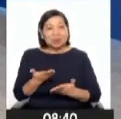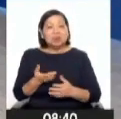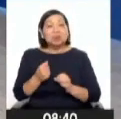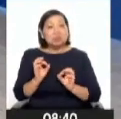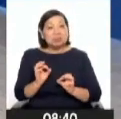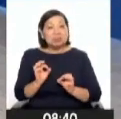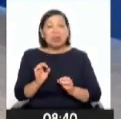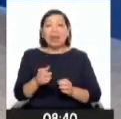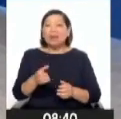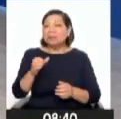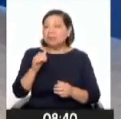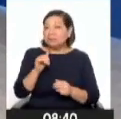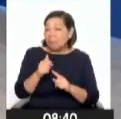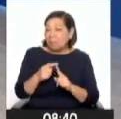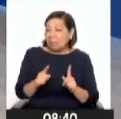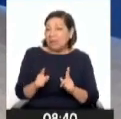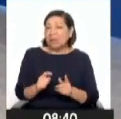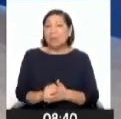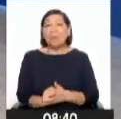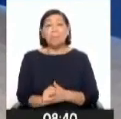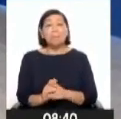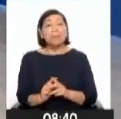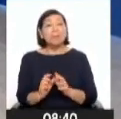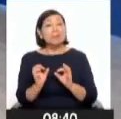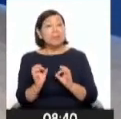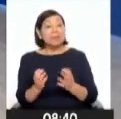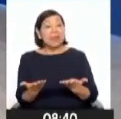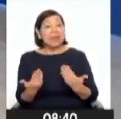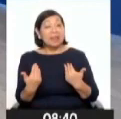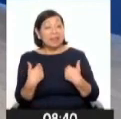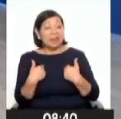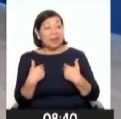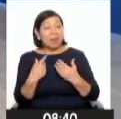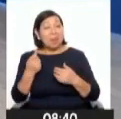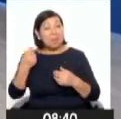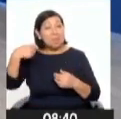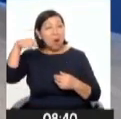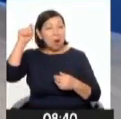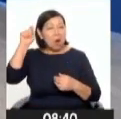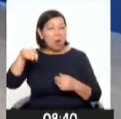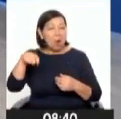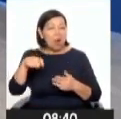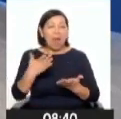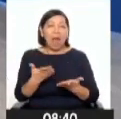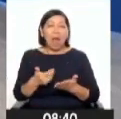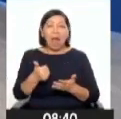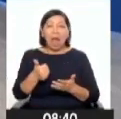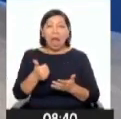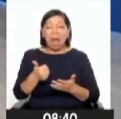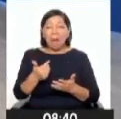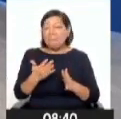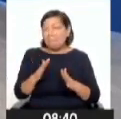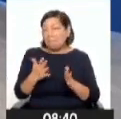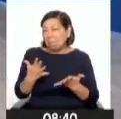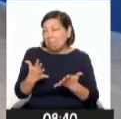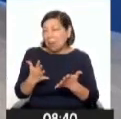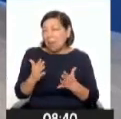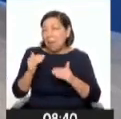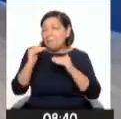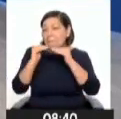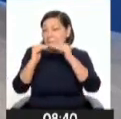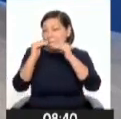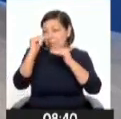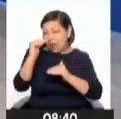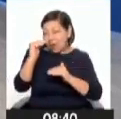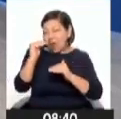bebida alcohólica que, si bien es cierto, tiene este porcentaje de alcohol que probablemente sea